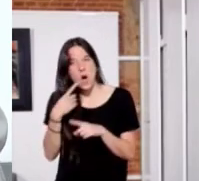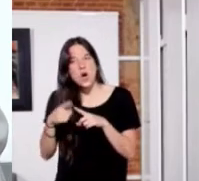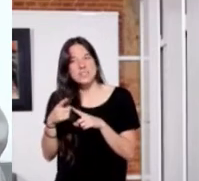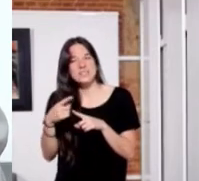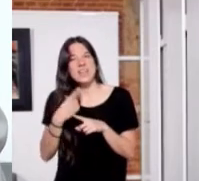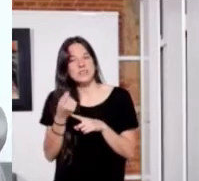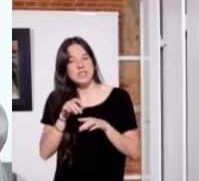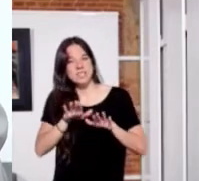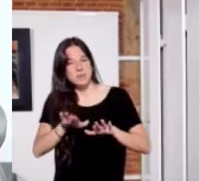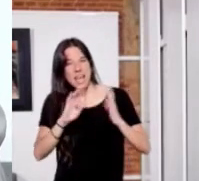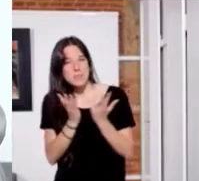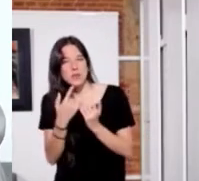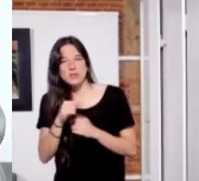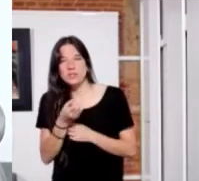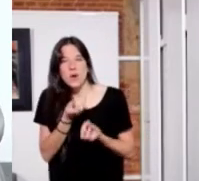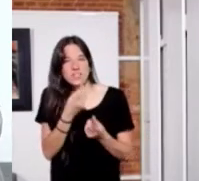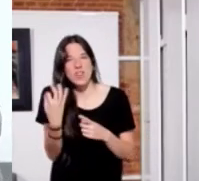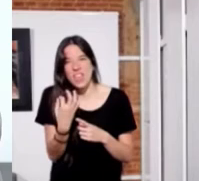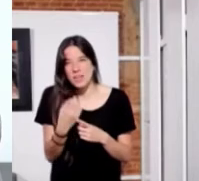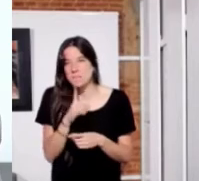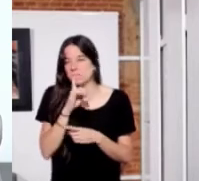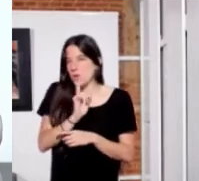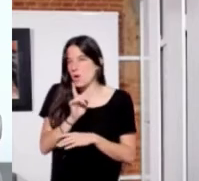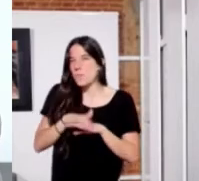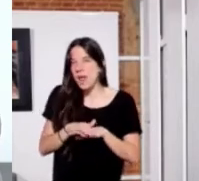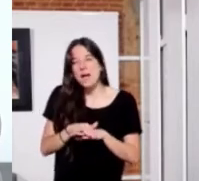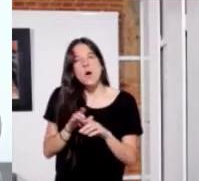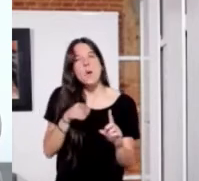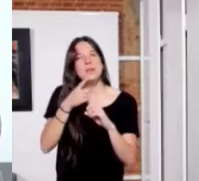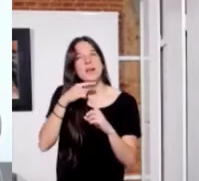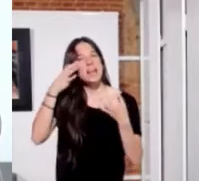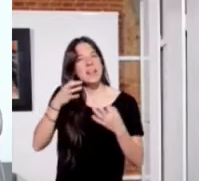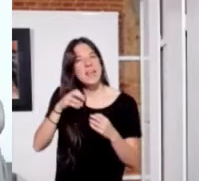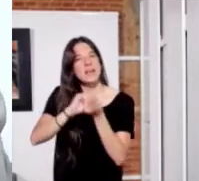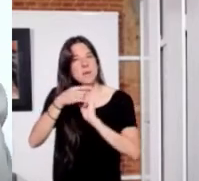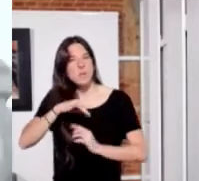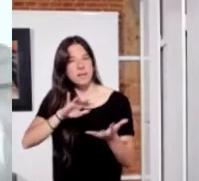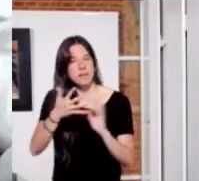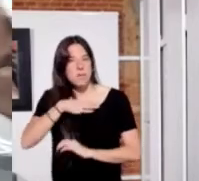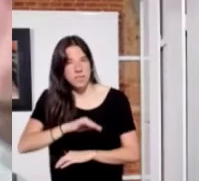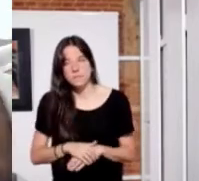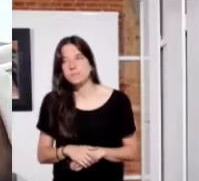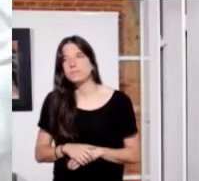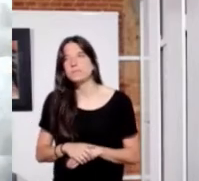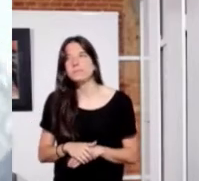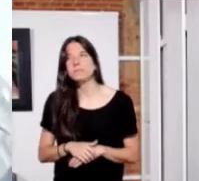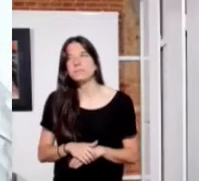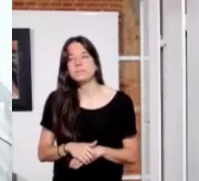estar en el mundo para que la realidad pueda cambiar y transformarse. Y yo voy a pasar por